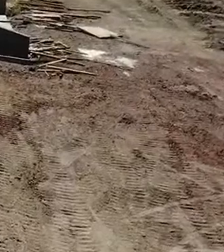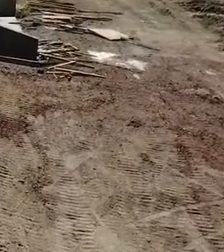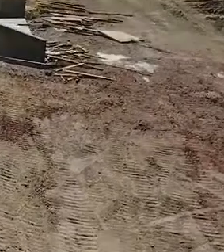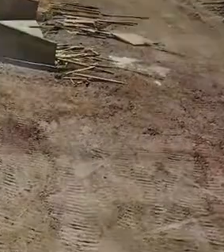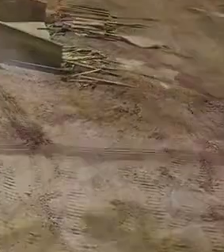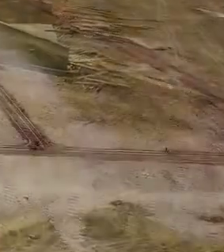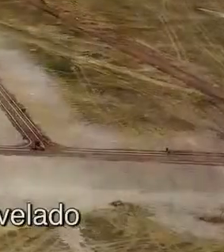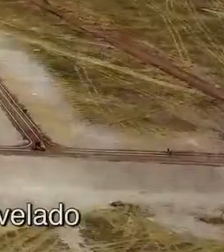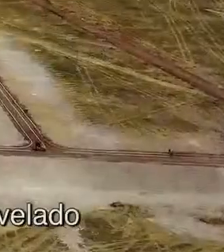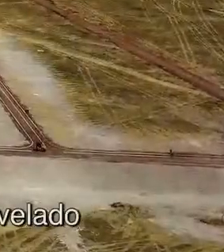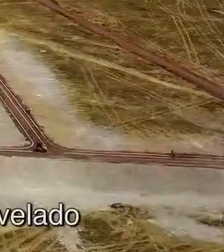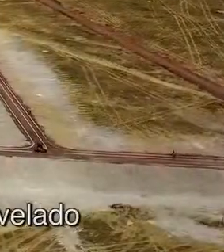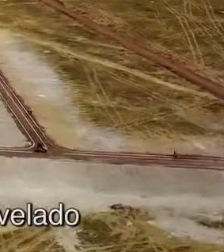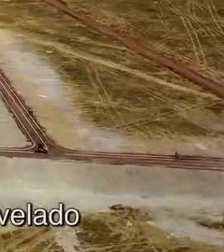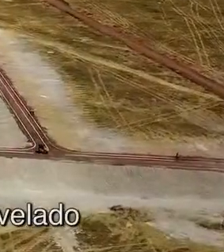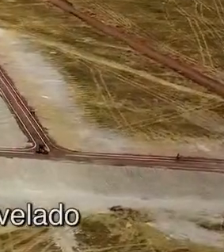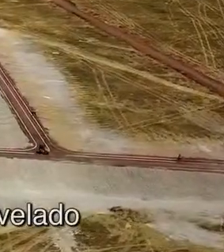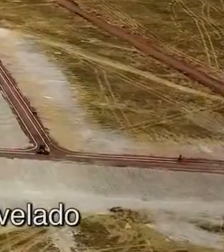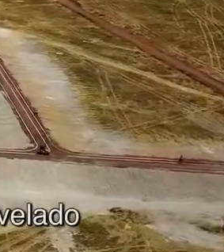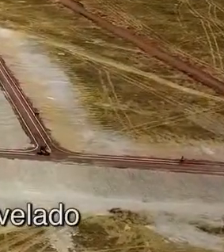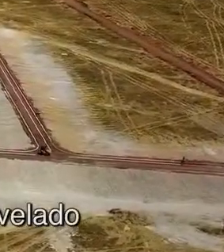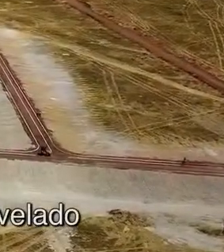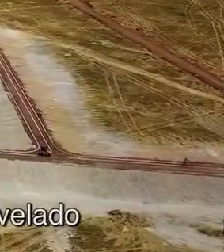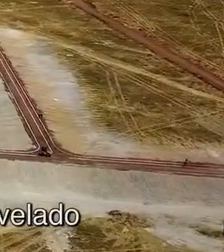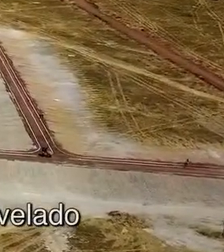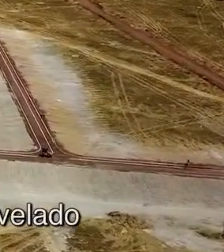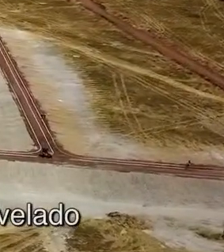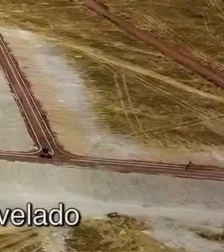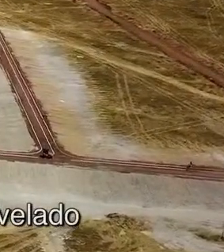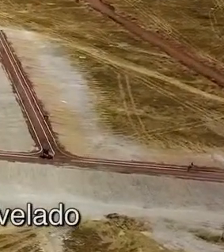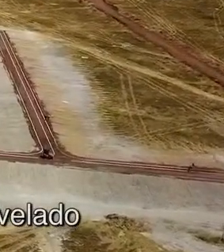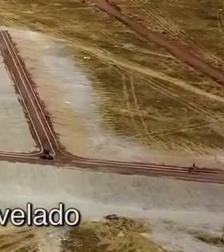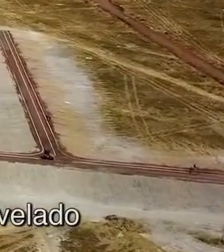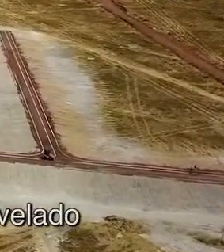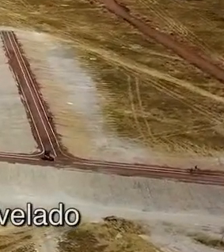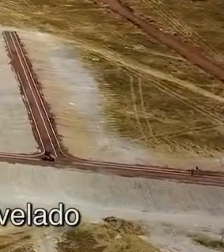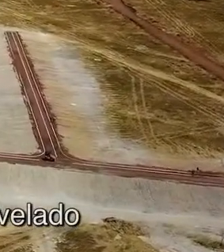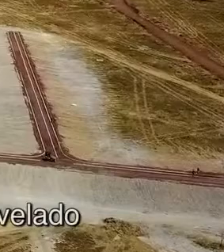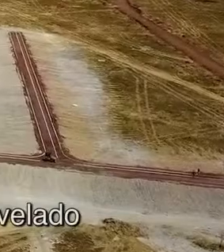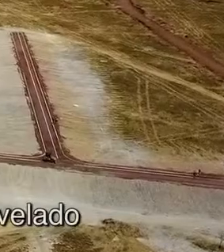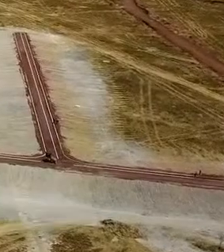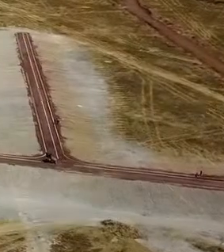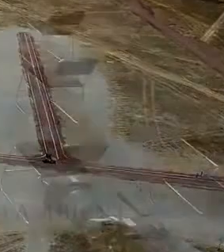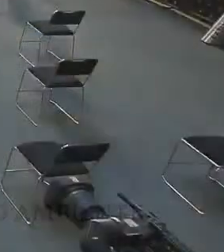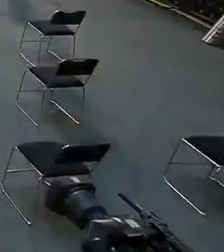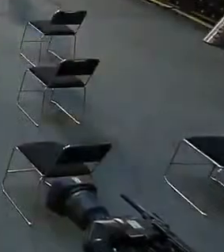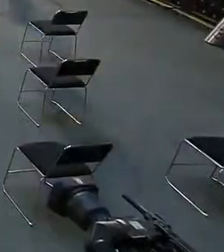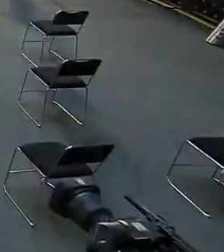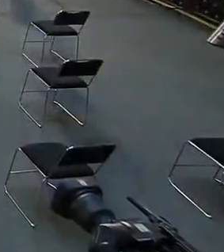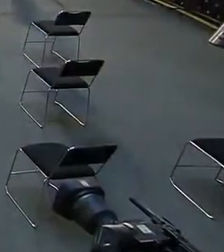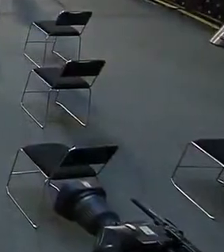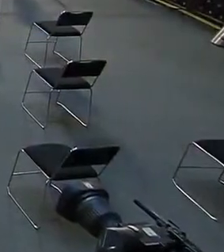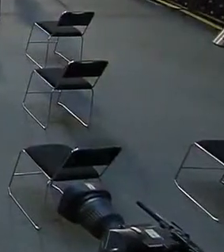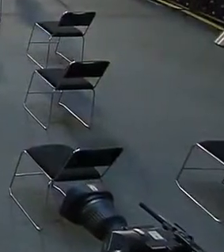metros lineales. Concluyeron los trabajos de arrope, tendido y nivelado en los bordos que servirán de caminos.